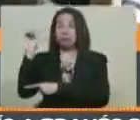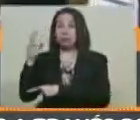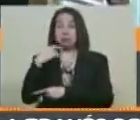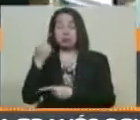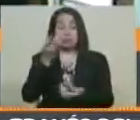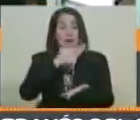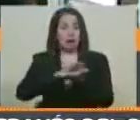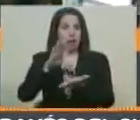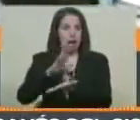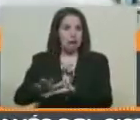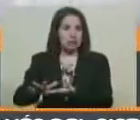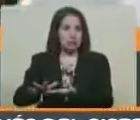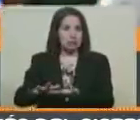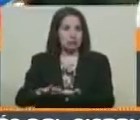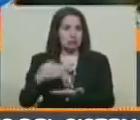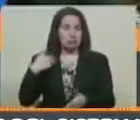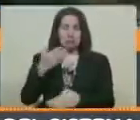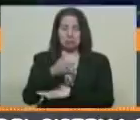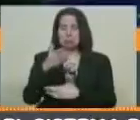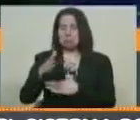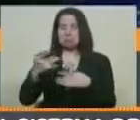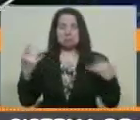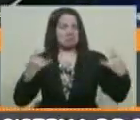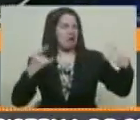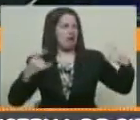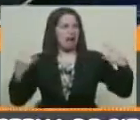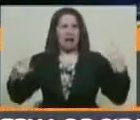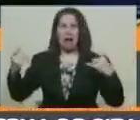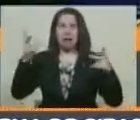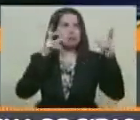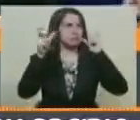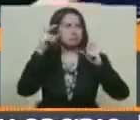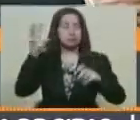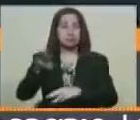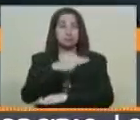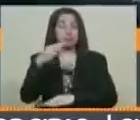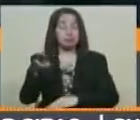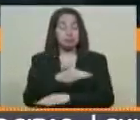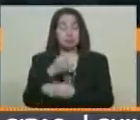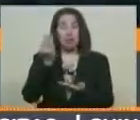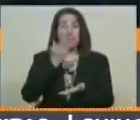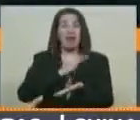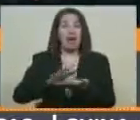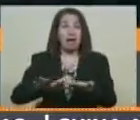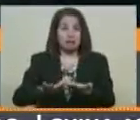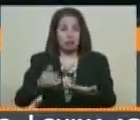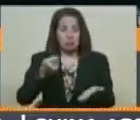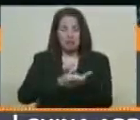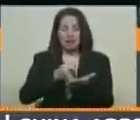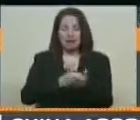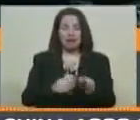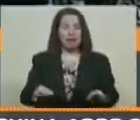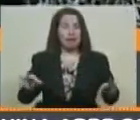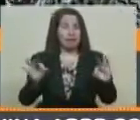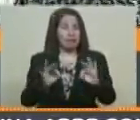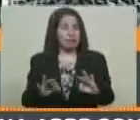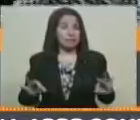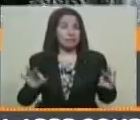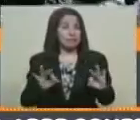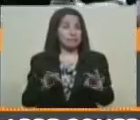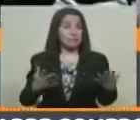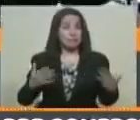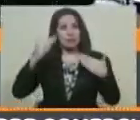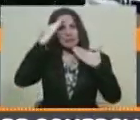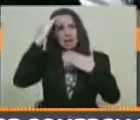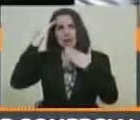es gratis, así como la que pudieron disfrutar los aficionados del rock este fin de semana en el Poliedro de Caracas. Allí continúa